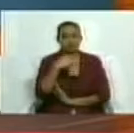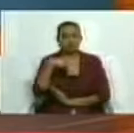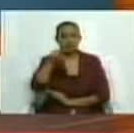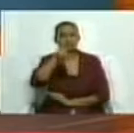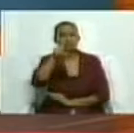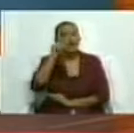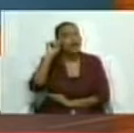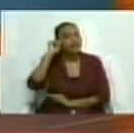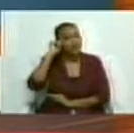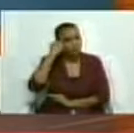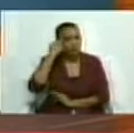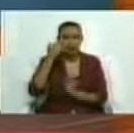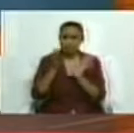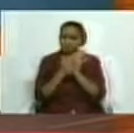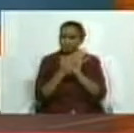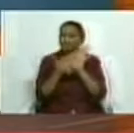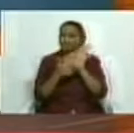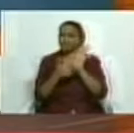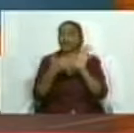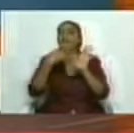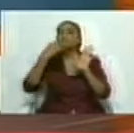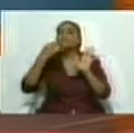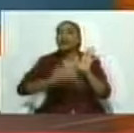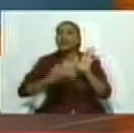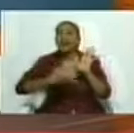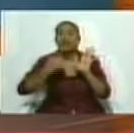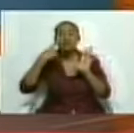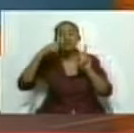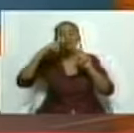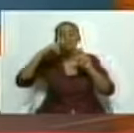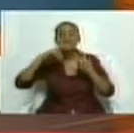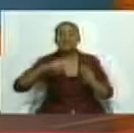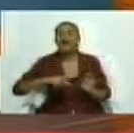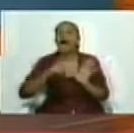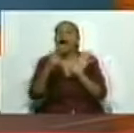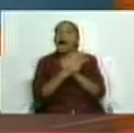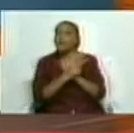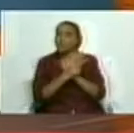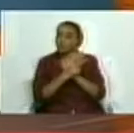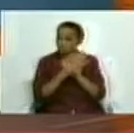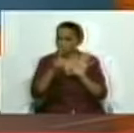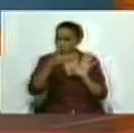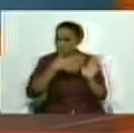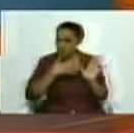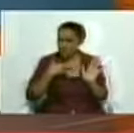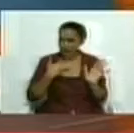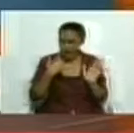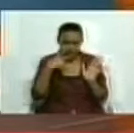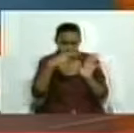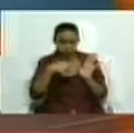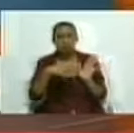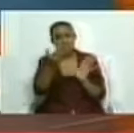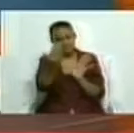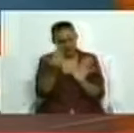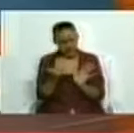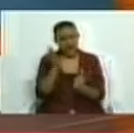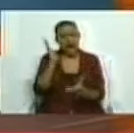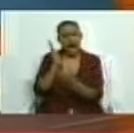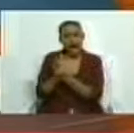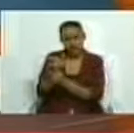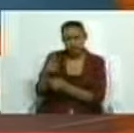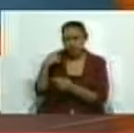esta realidad científicamente comprobada quien quiera verlo aquí están nuestros archivos yo